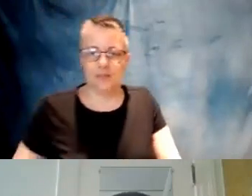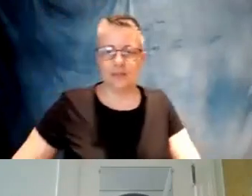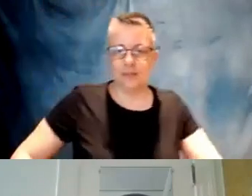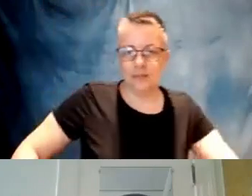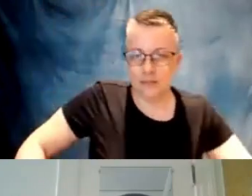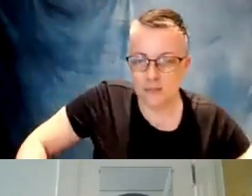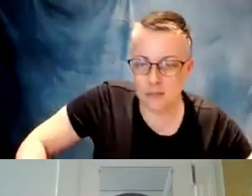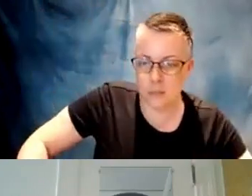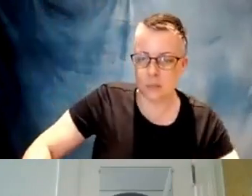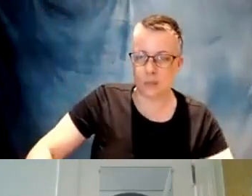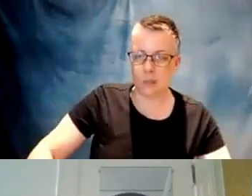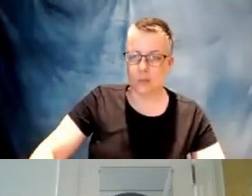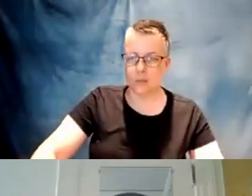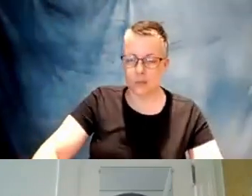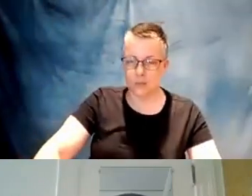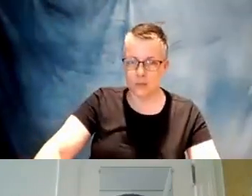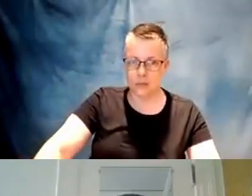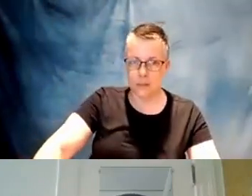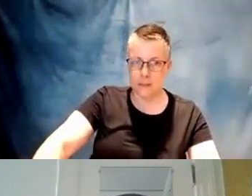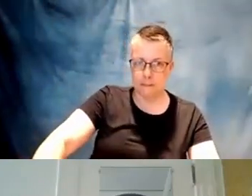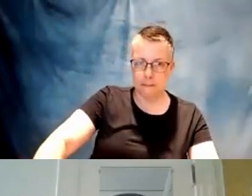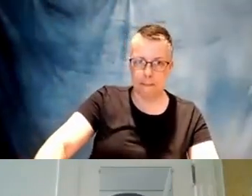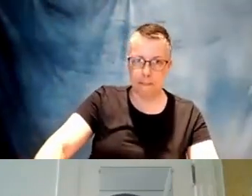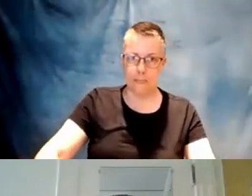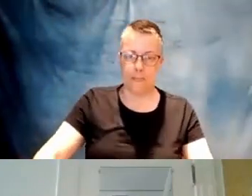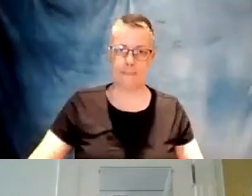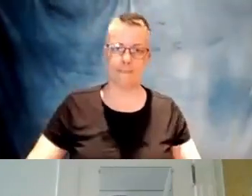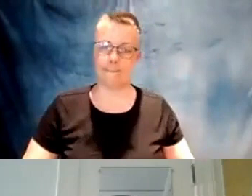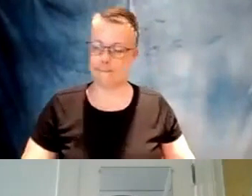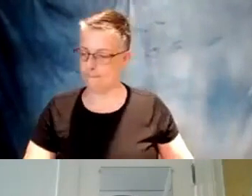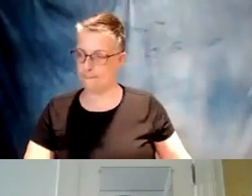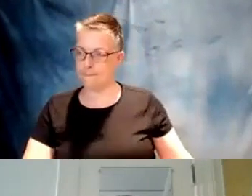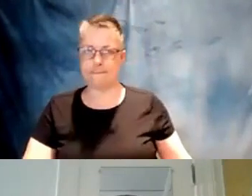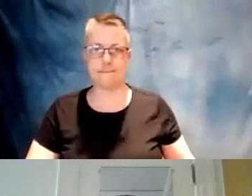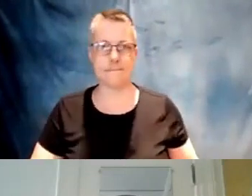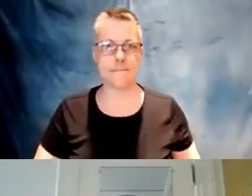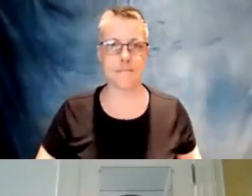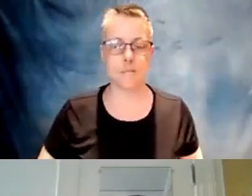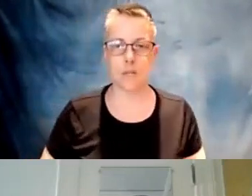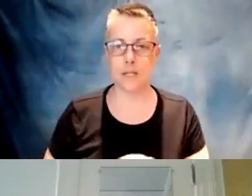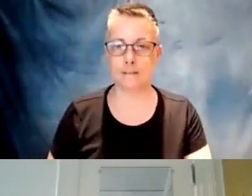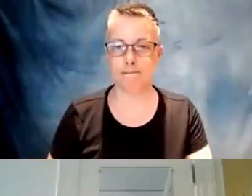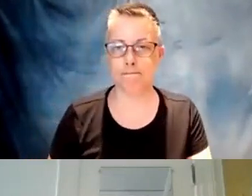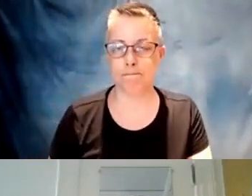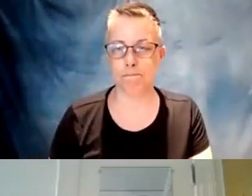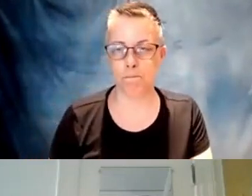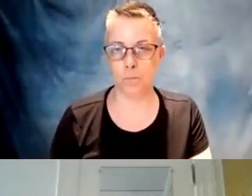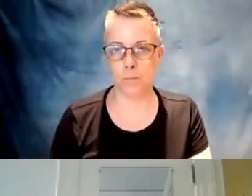más jovencita de mi familia. Éramos 8 que habíamos llegado acá a Boston, de Puerto